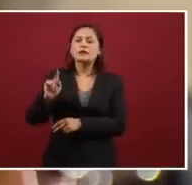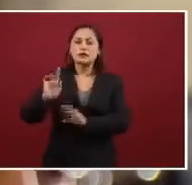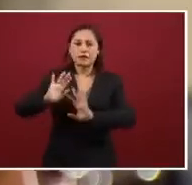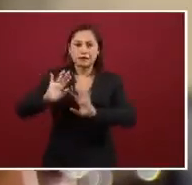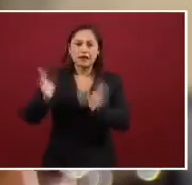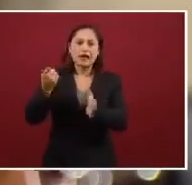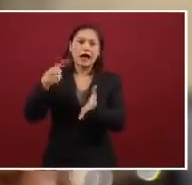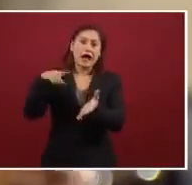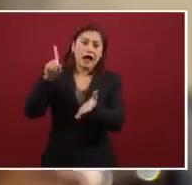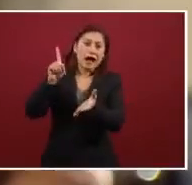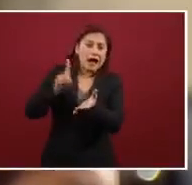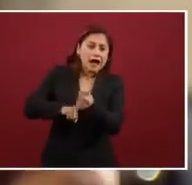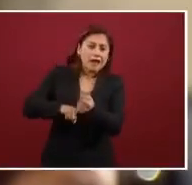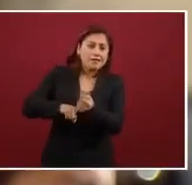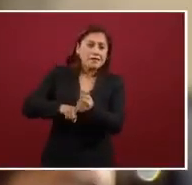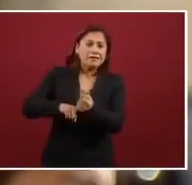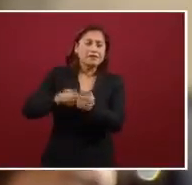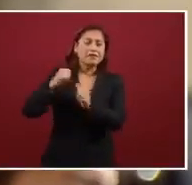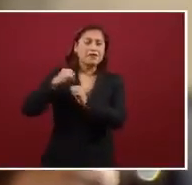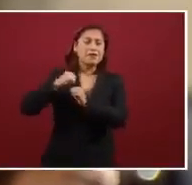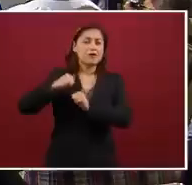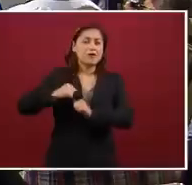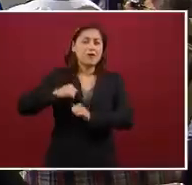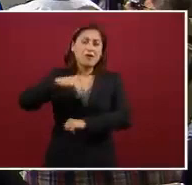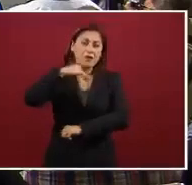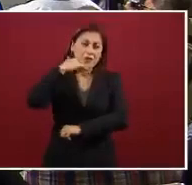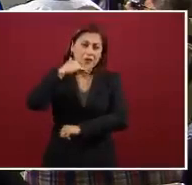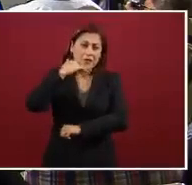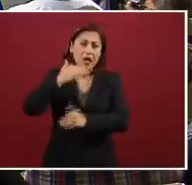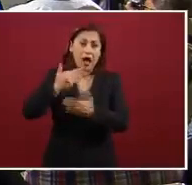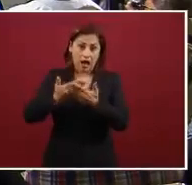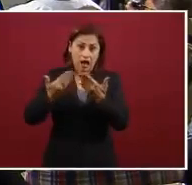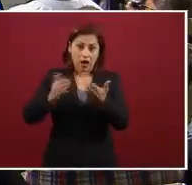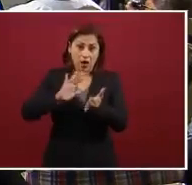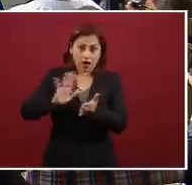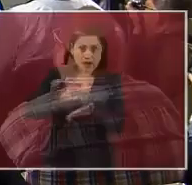de funcionarios corruptos porque se vendían